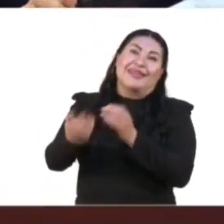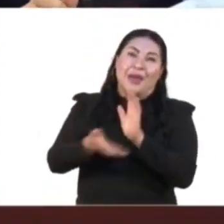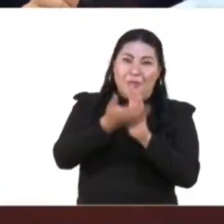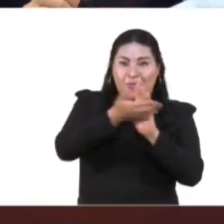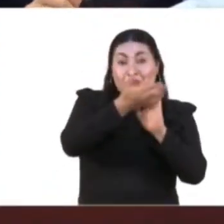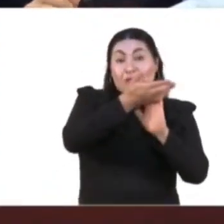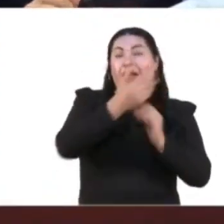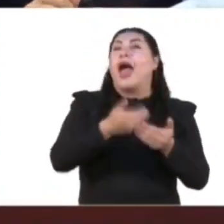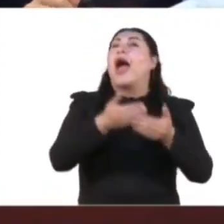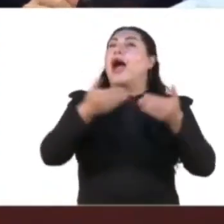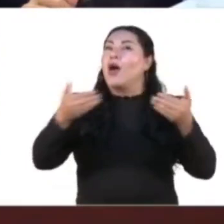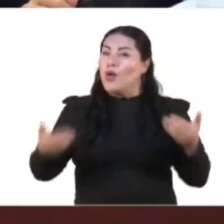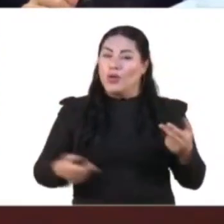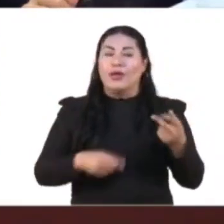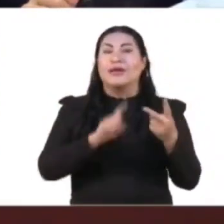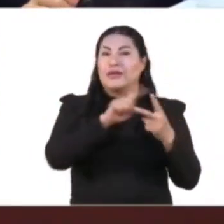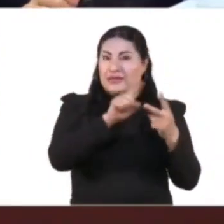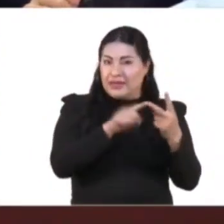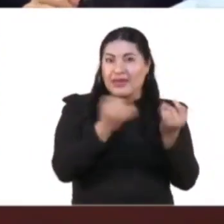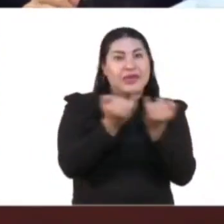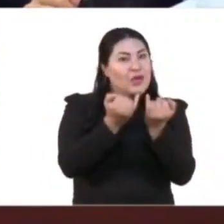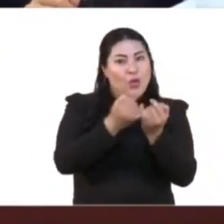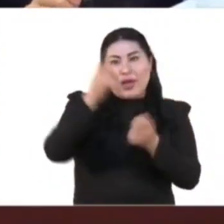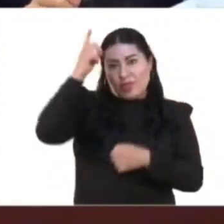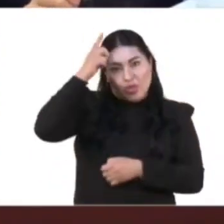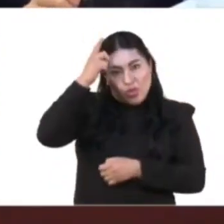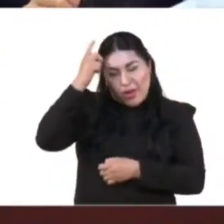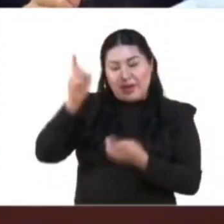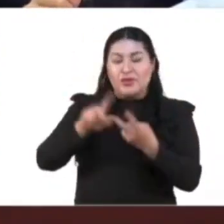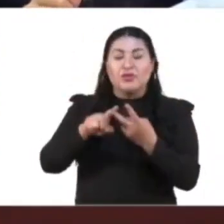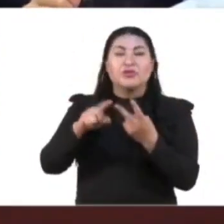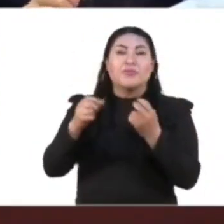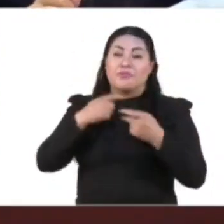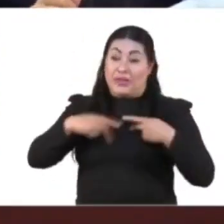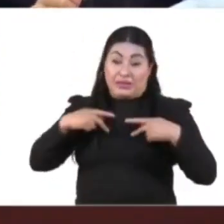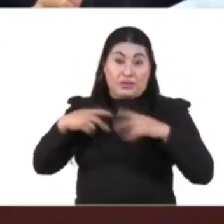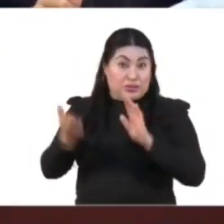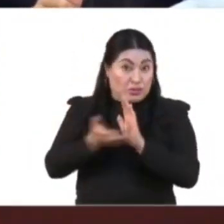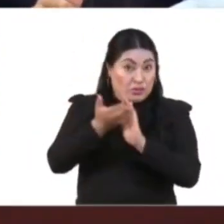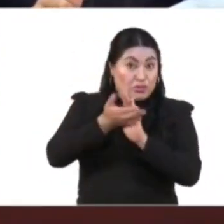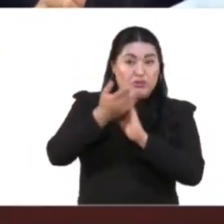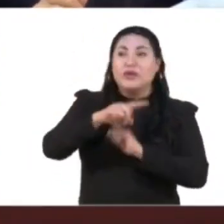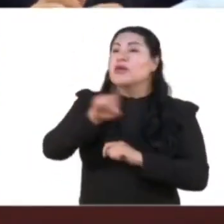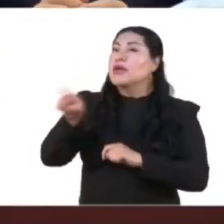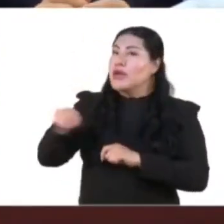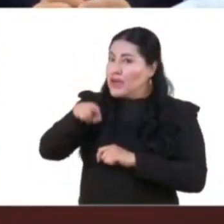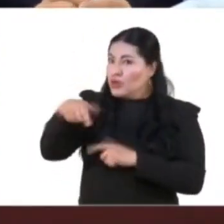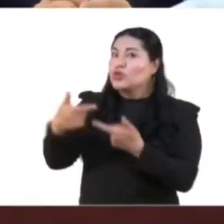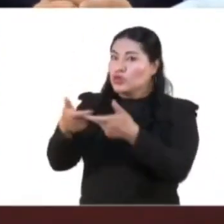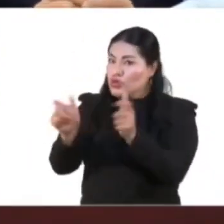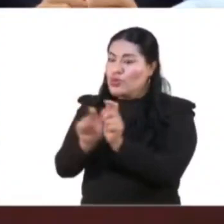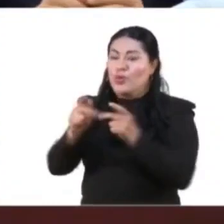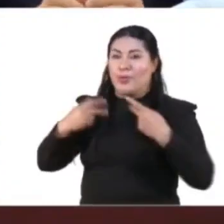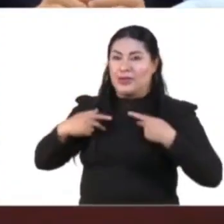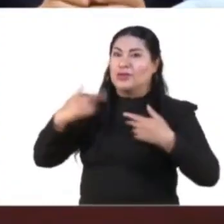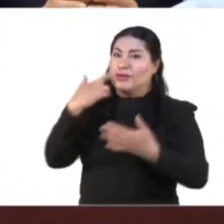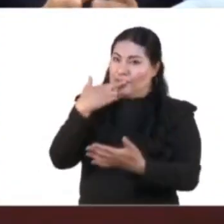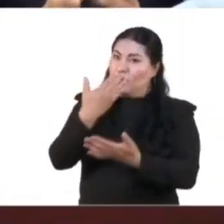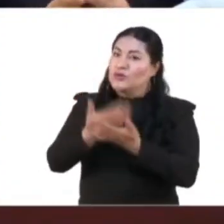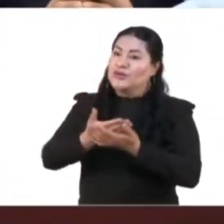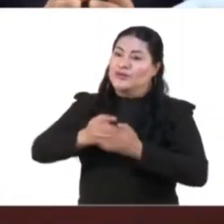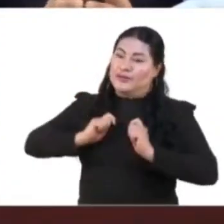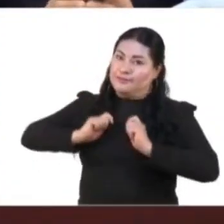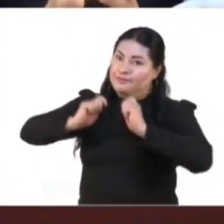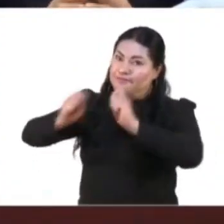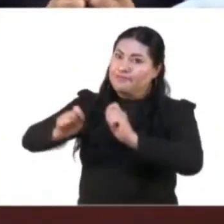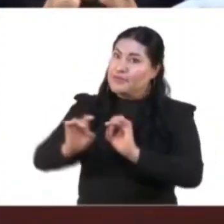estructural. Ahora son los dueños y los constructores los que también tienen una responsabilidad en caso de que hubiera algún problema